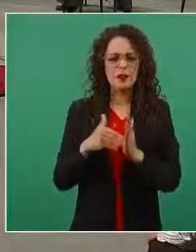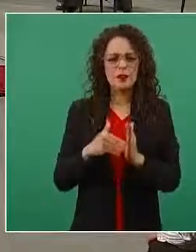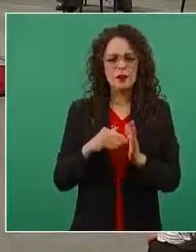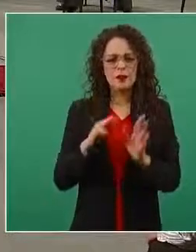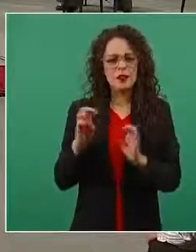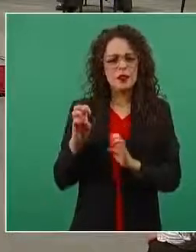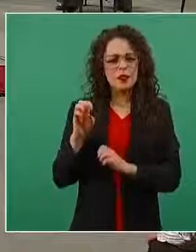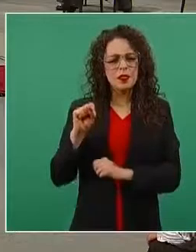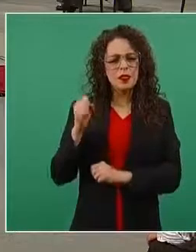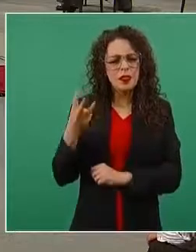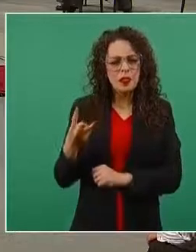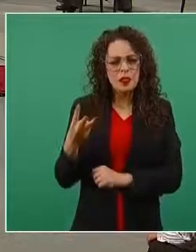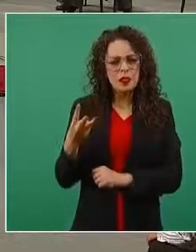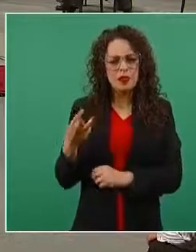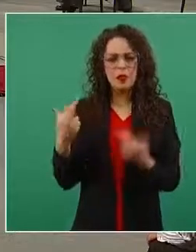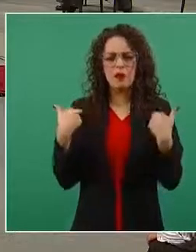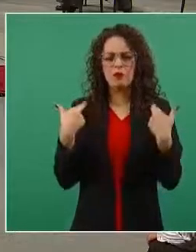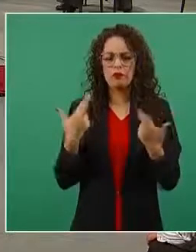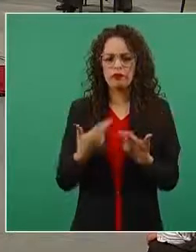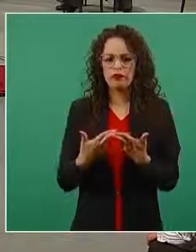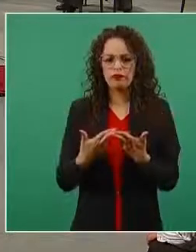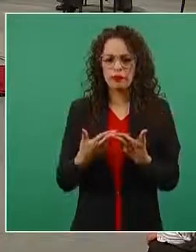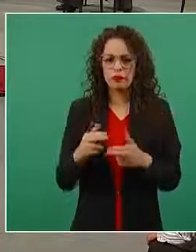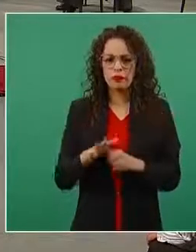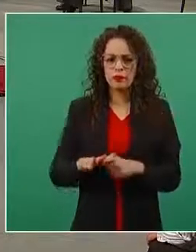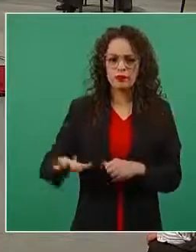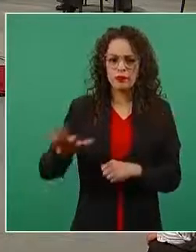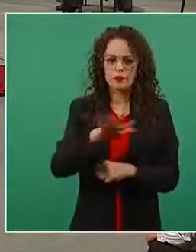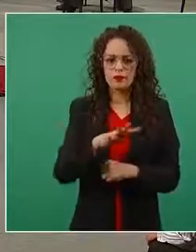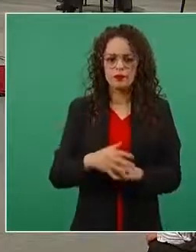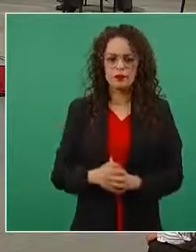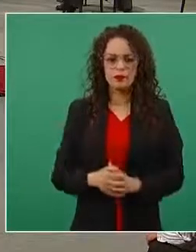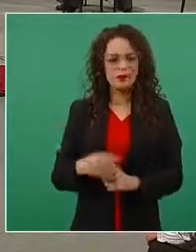56.673 profesores del sector público en el sector